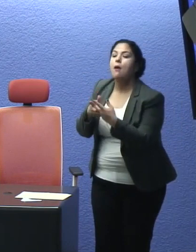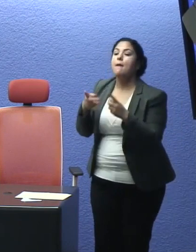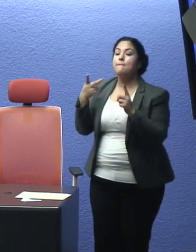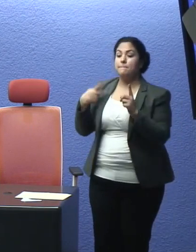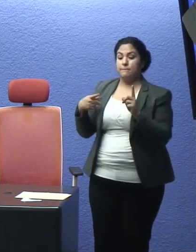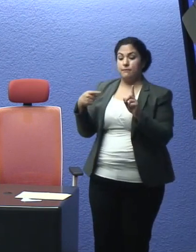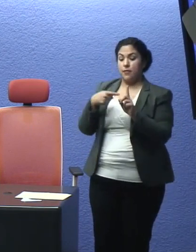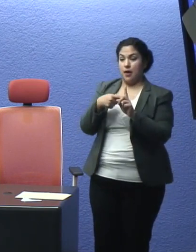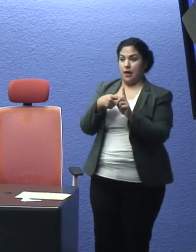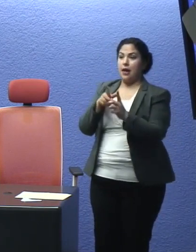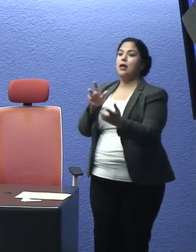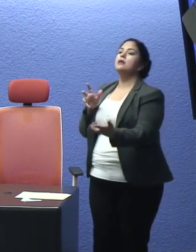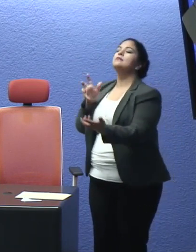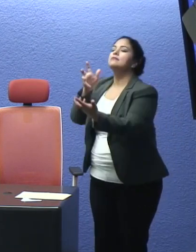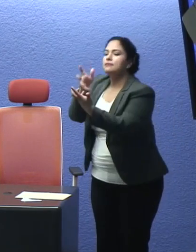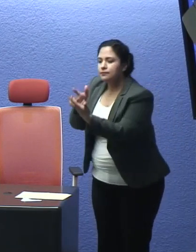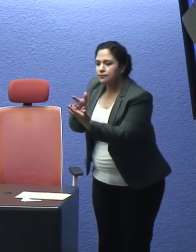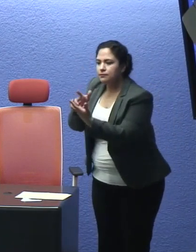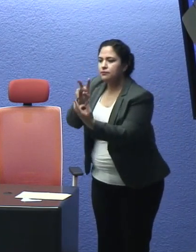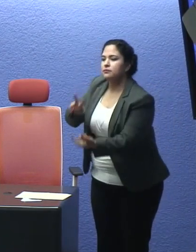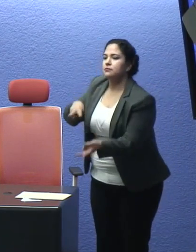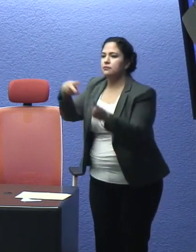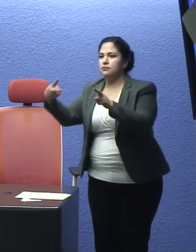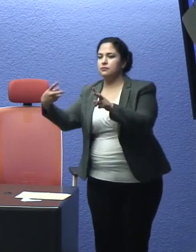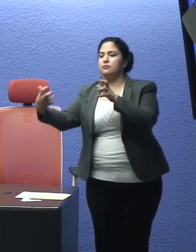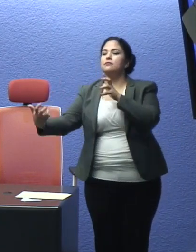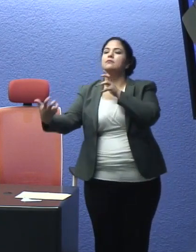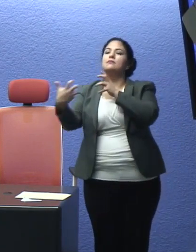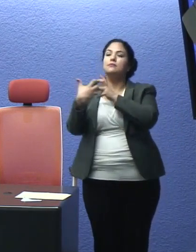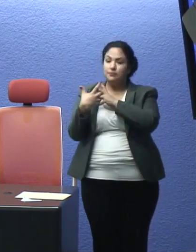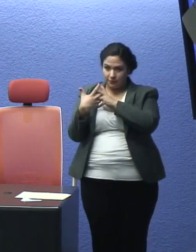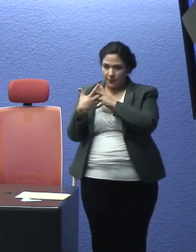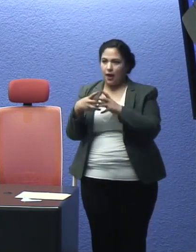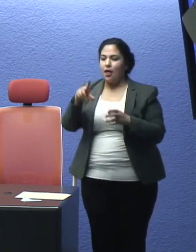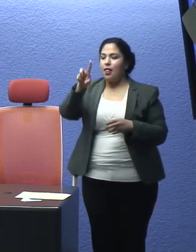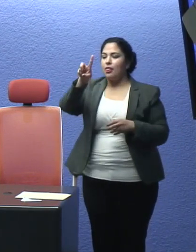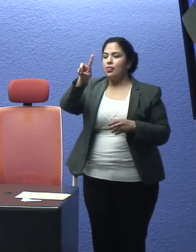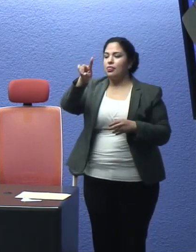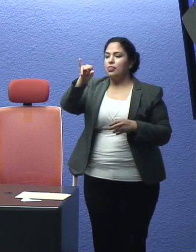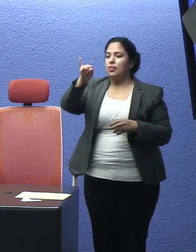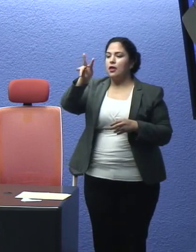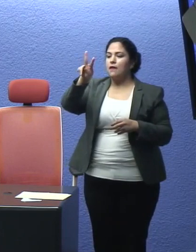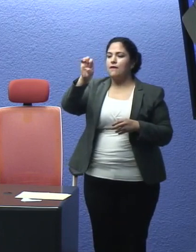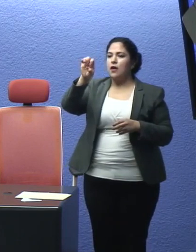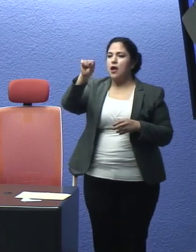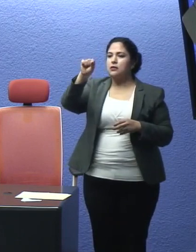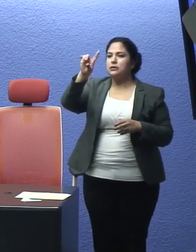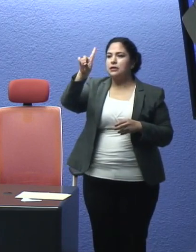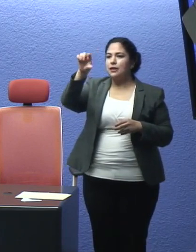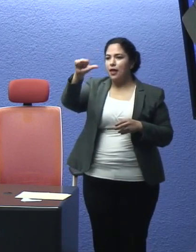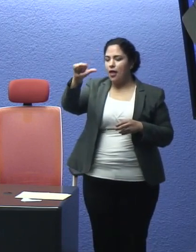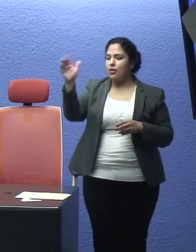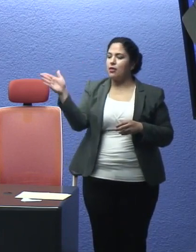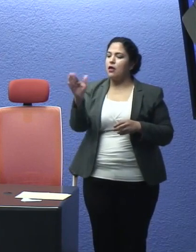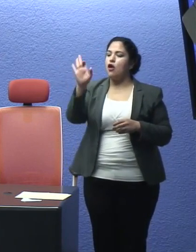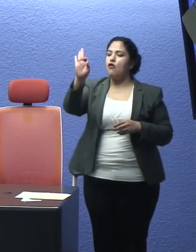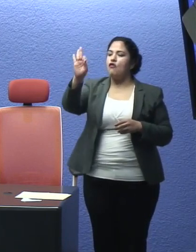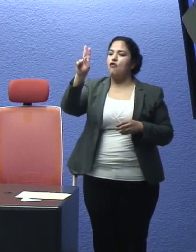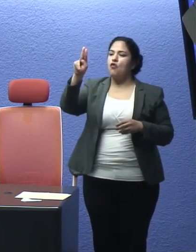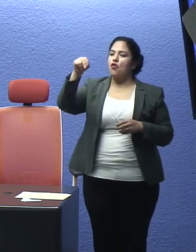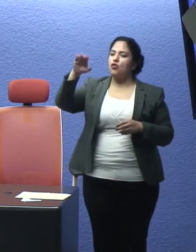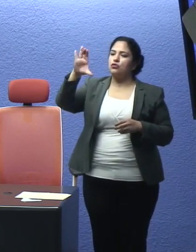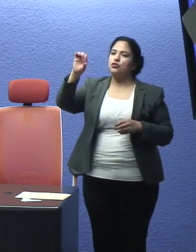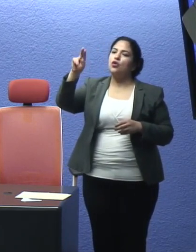Y haremos este uso del término diversidad funcional, así es como lo utilizamos en el CONAPRED, considerando que